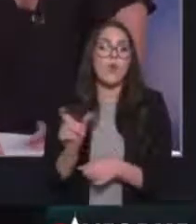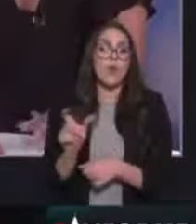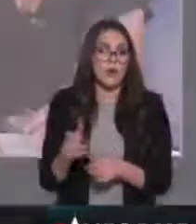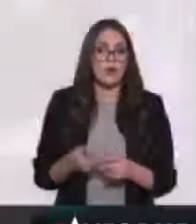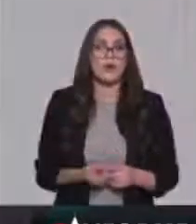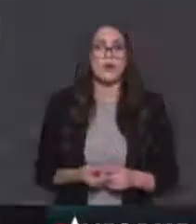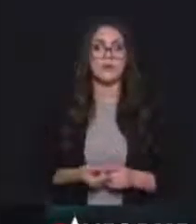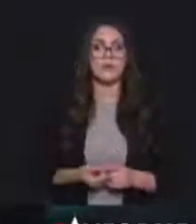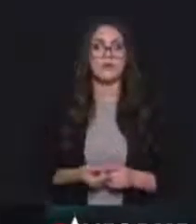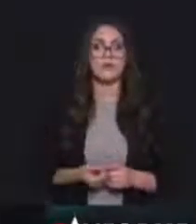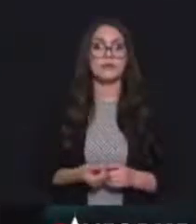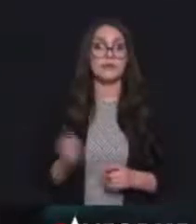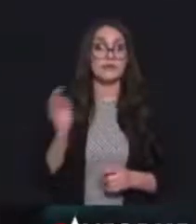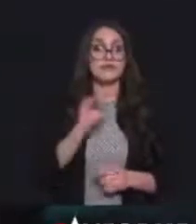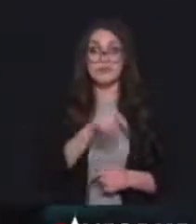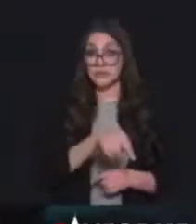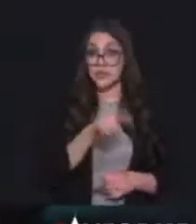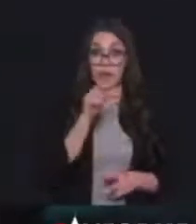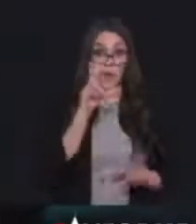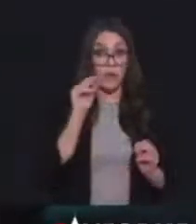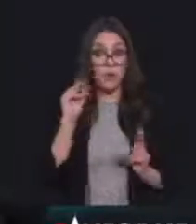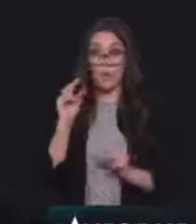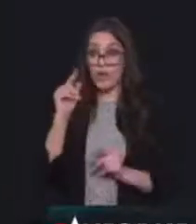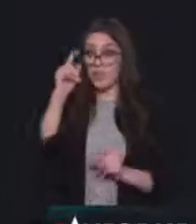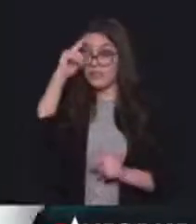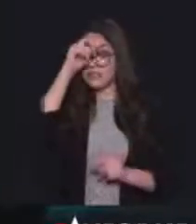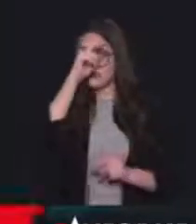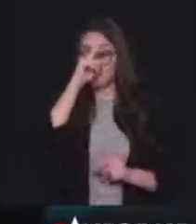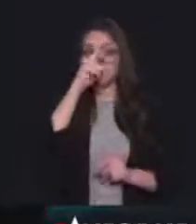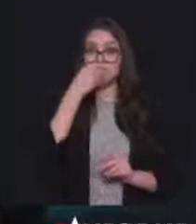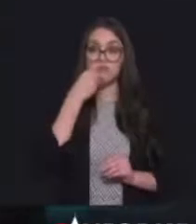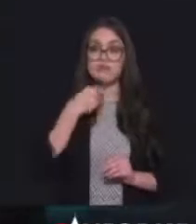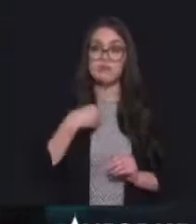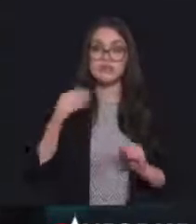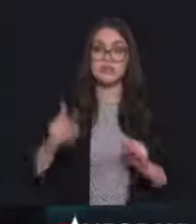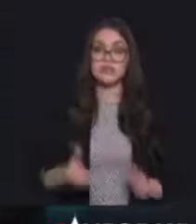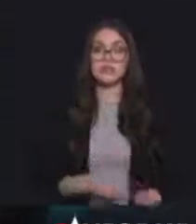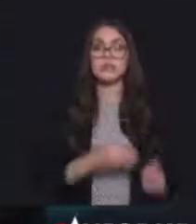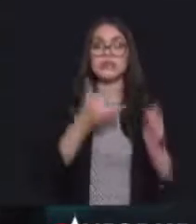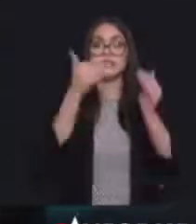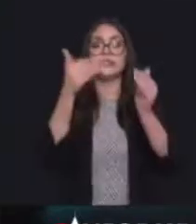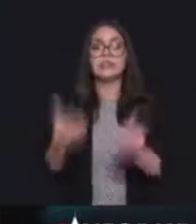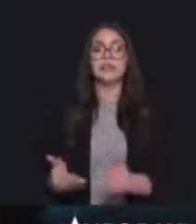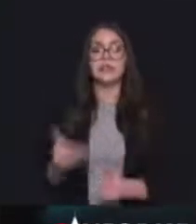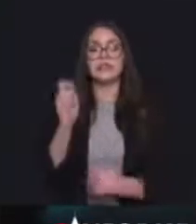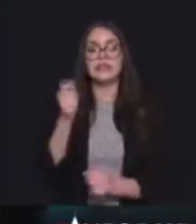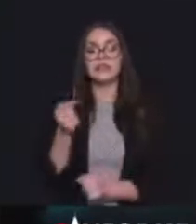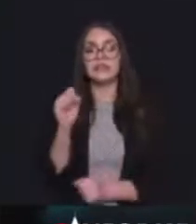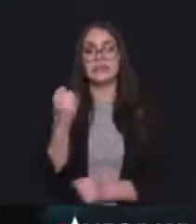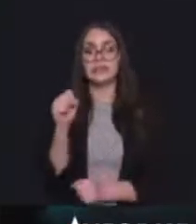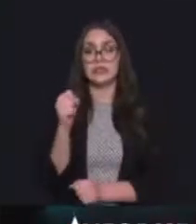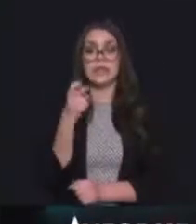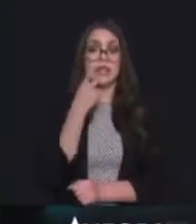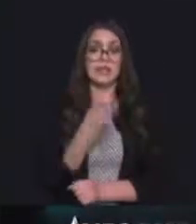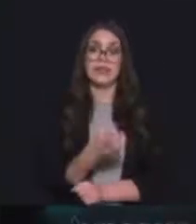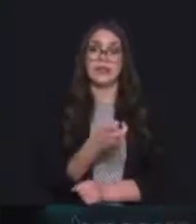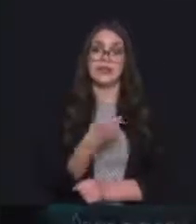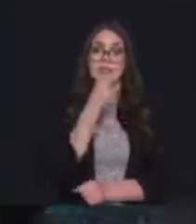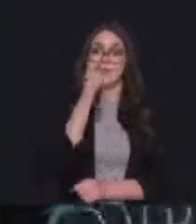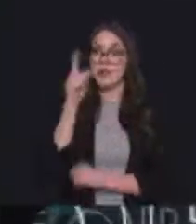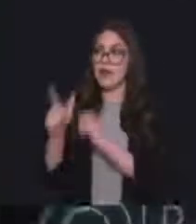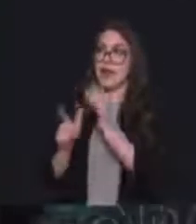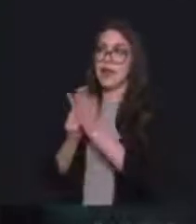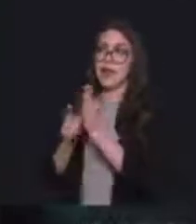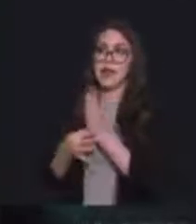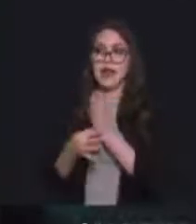Podría darse en septiembre todavía porque, de acuerdo con la ley, Esto no puede darse a menos si ya